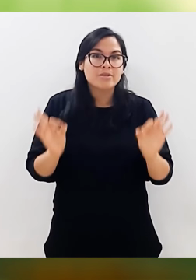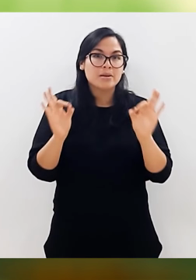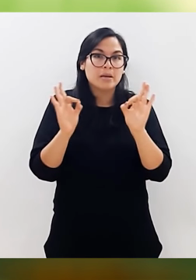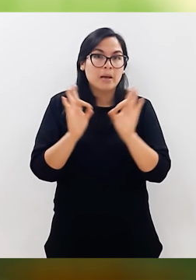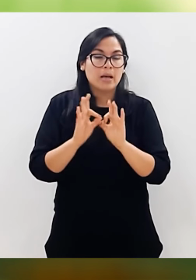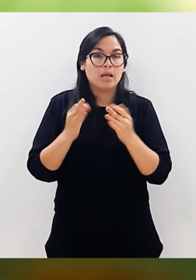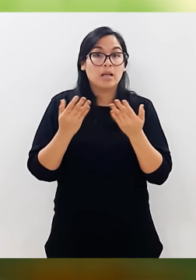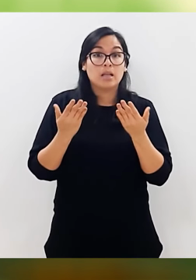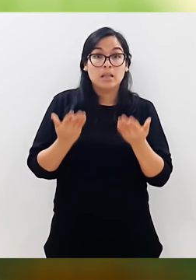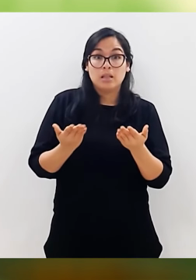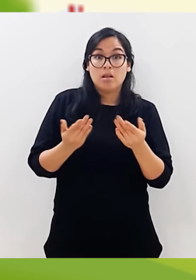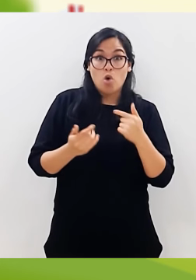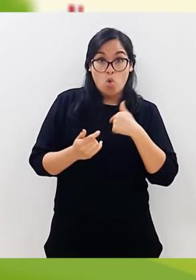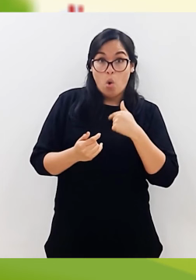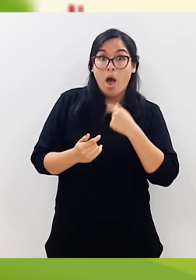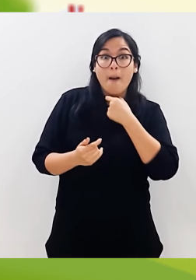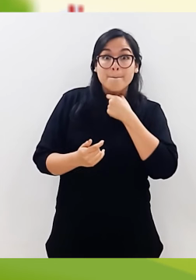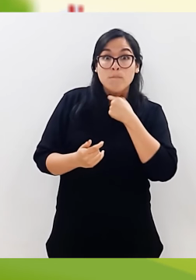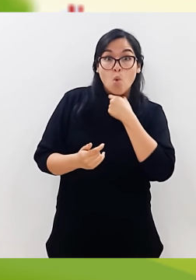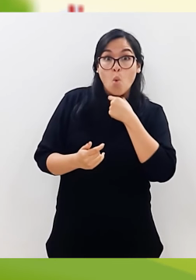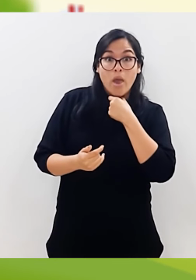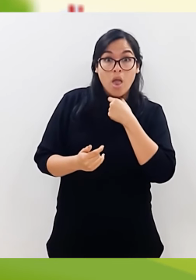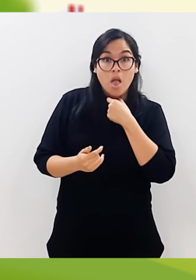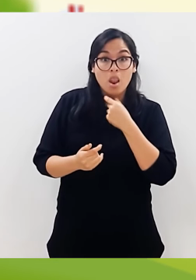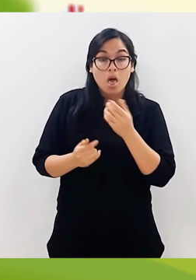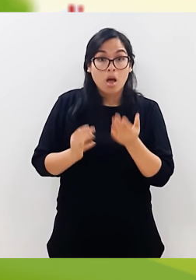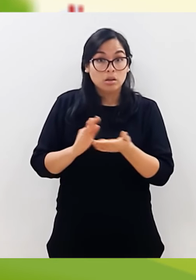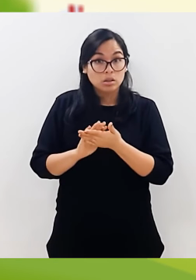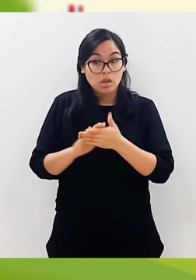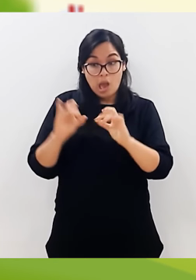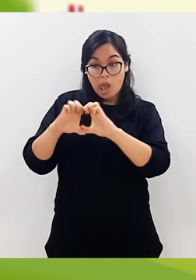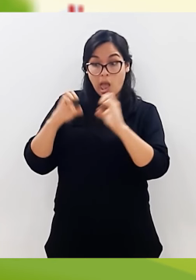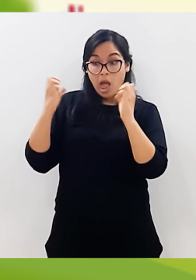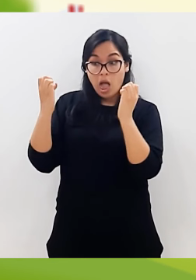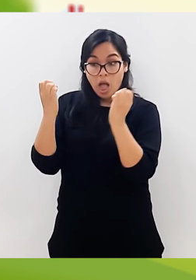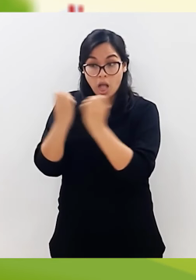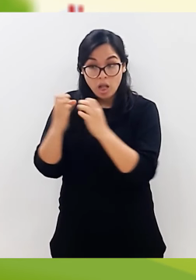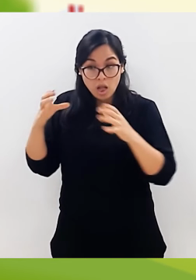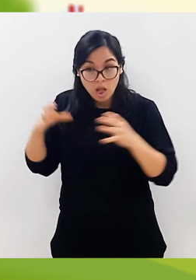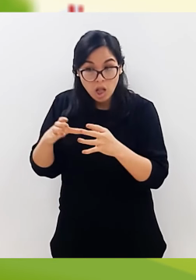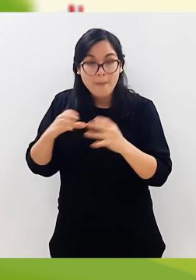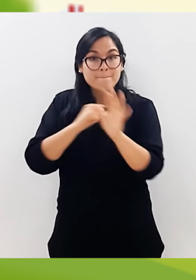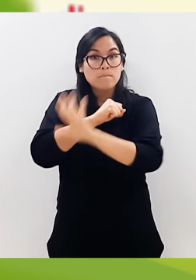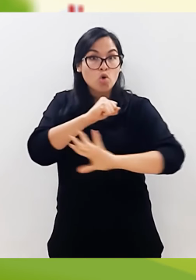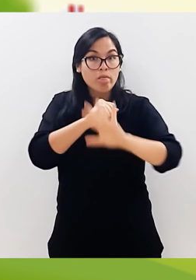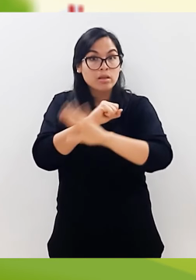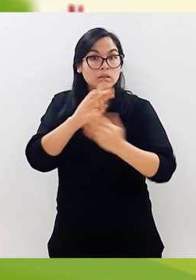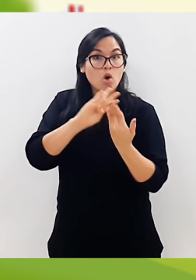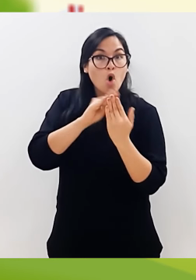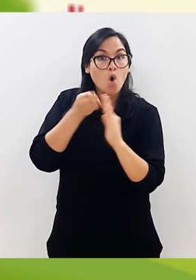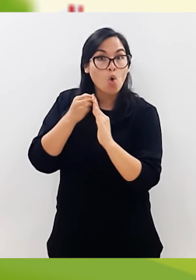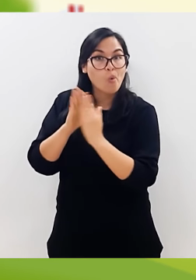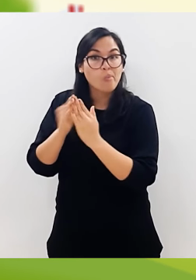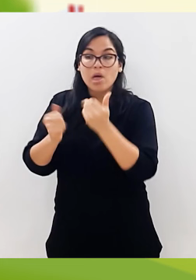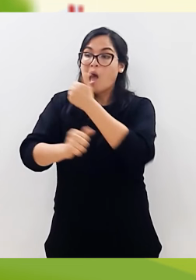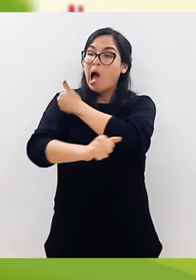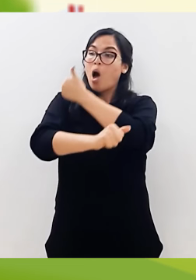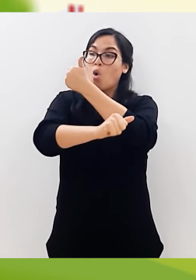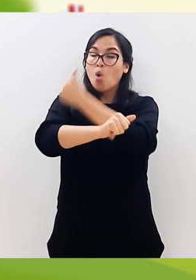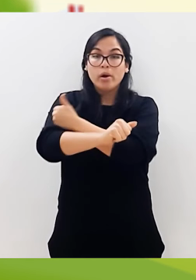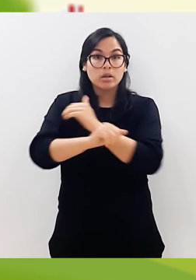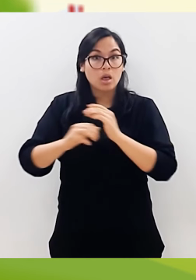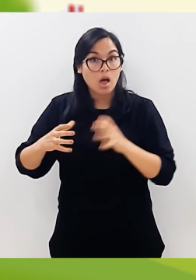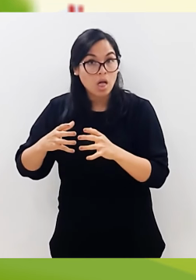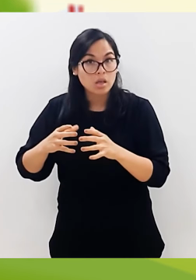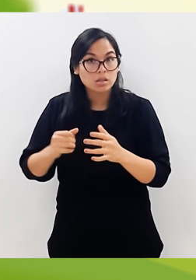valiosa. Como abuela y parte del equipo de protección comunitario y